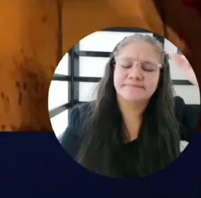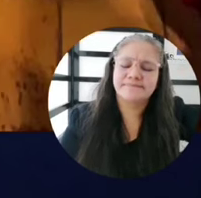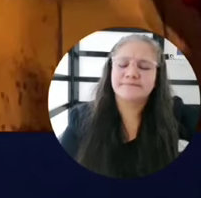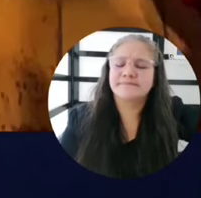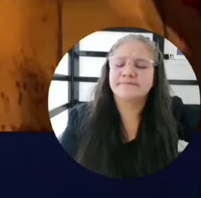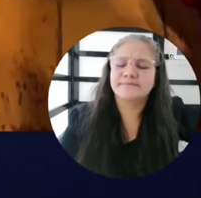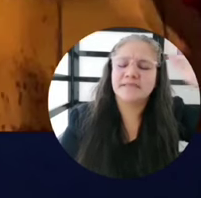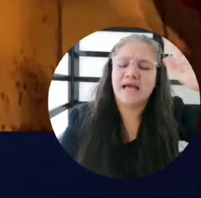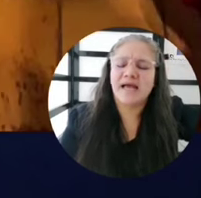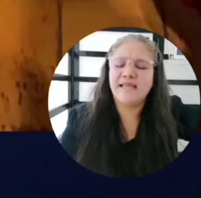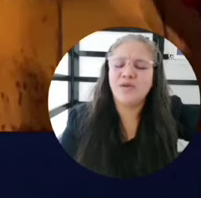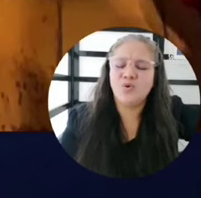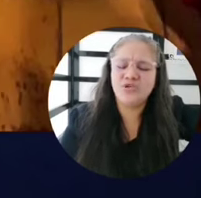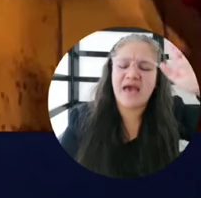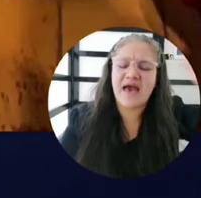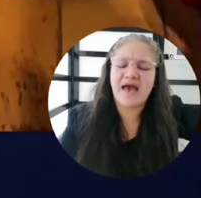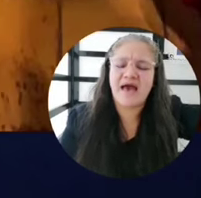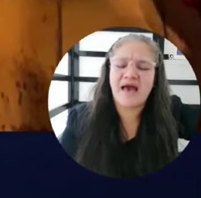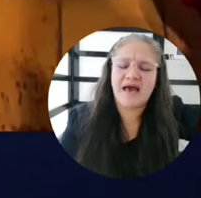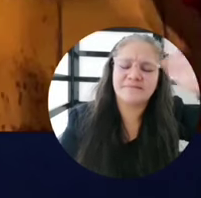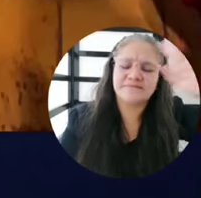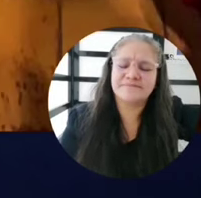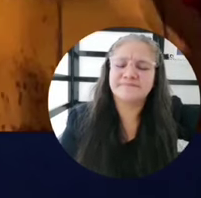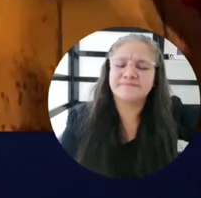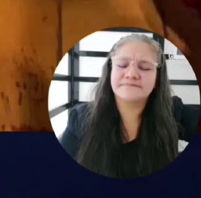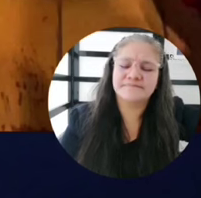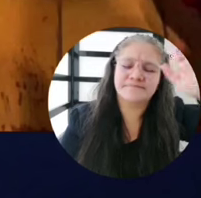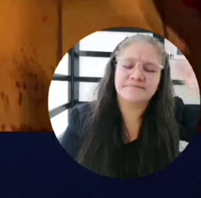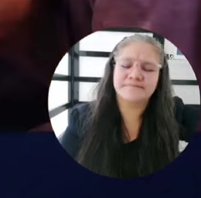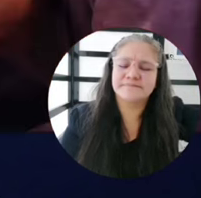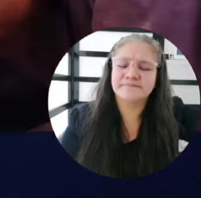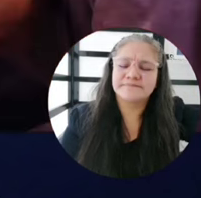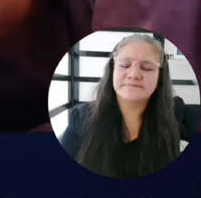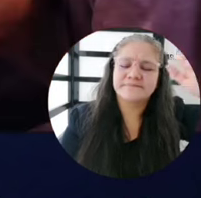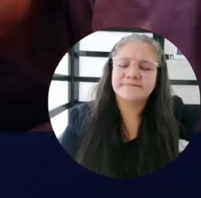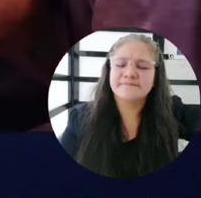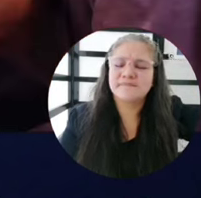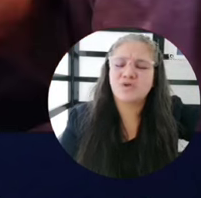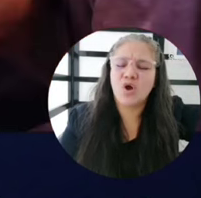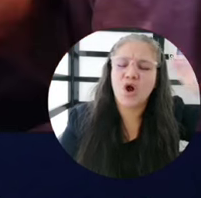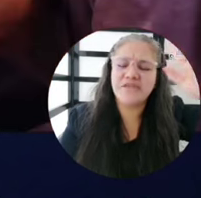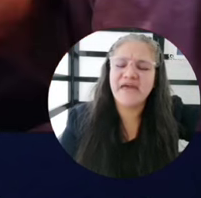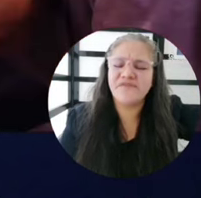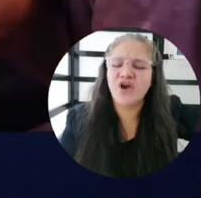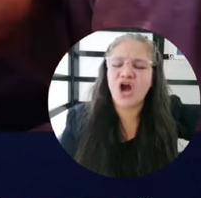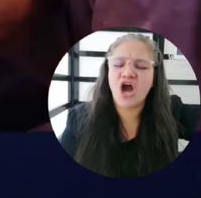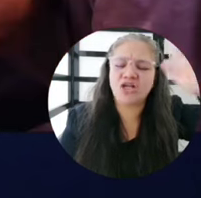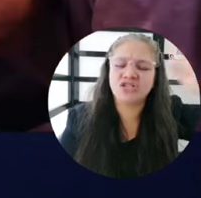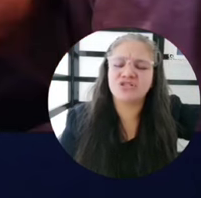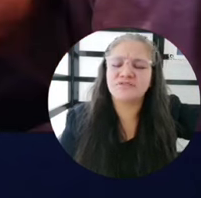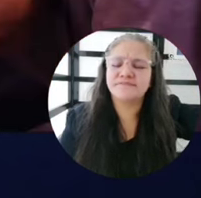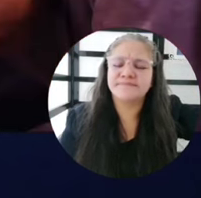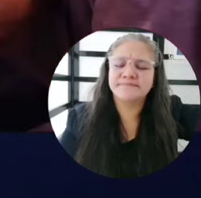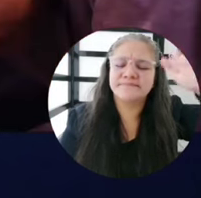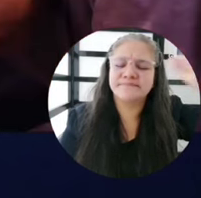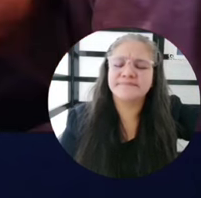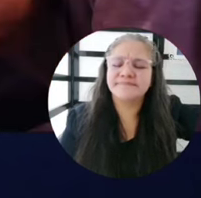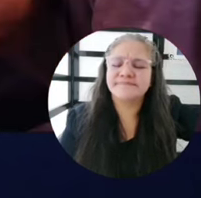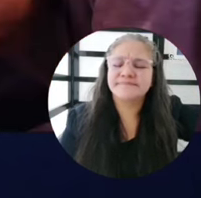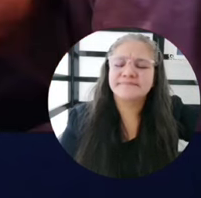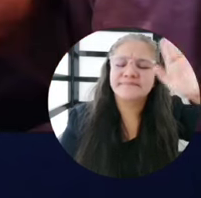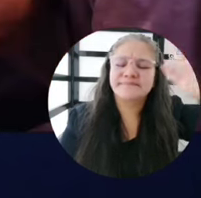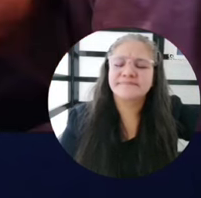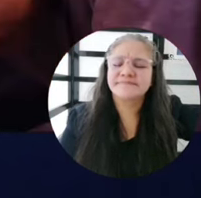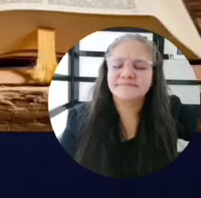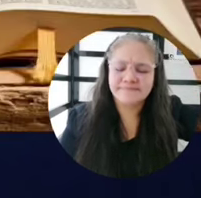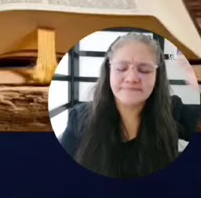la lanzó al patio, rompió la olla esa que era de barro. Y él dice: yo empecé a llorar delante de Dios, a pedirle perdón